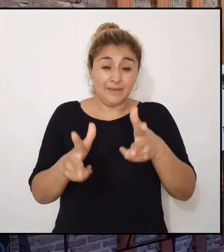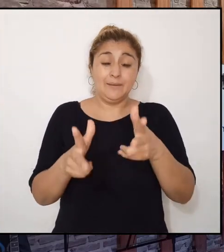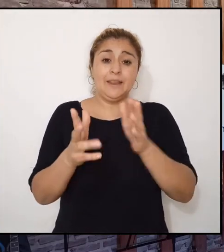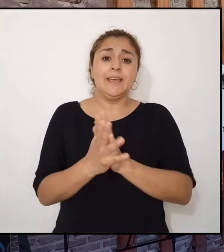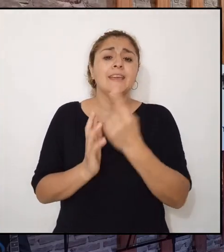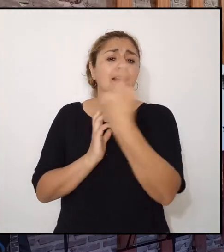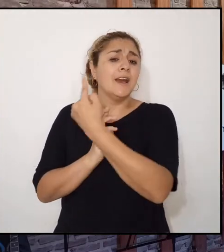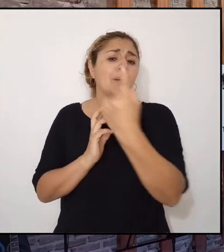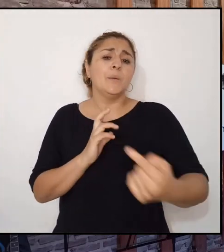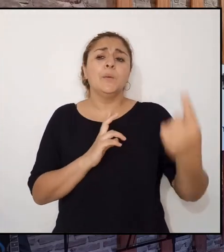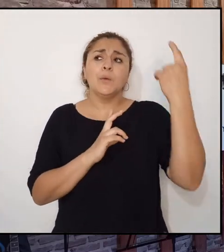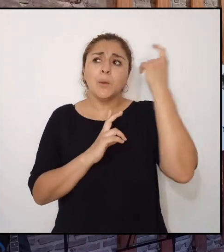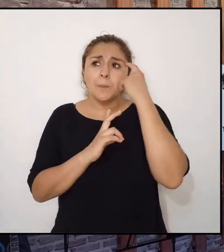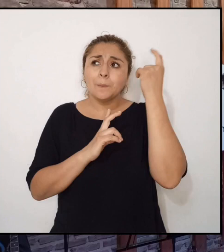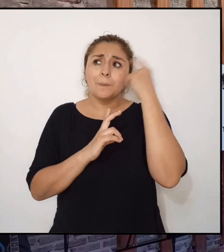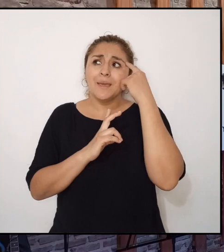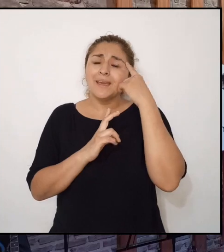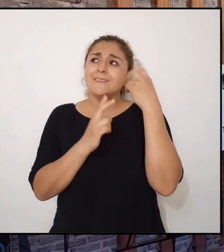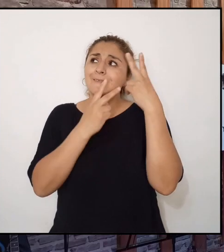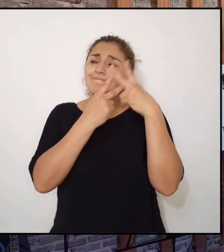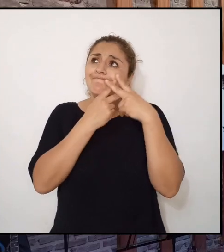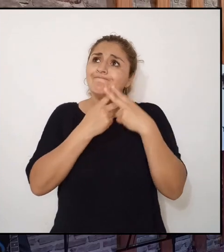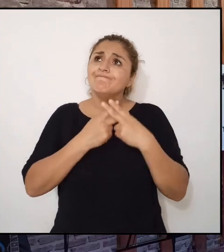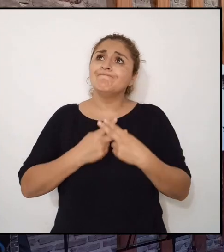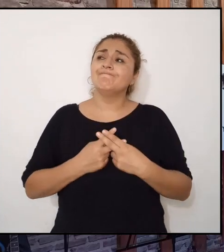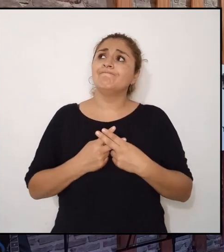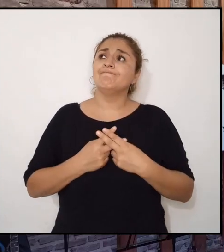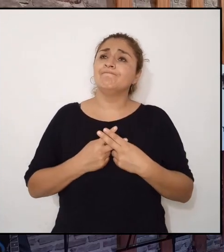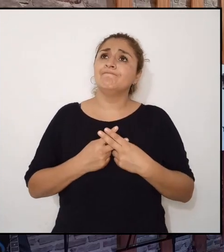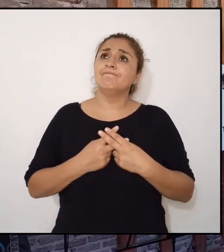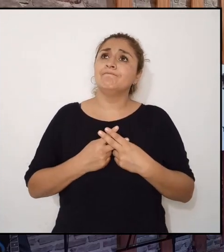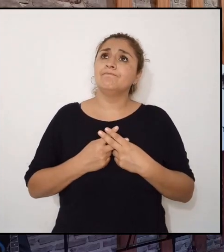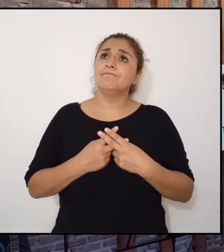y pensar y ser sinceros con nosotros mismos y decir: ¿no será